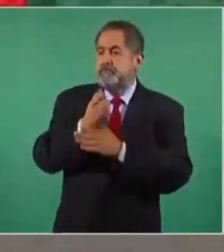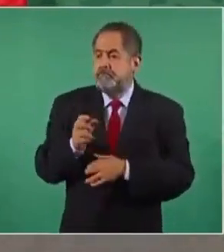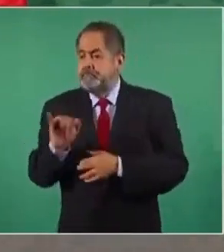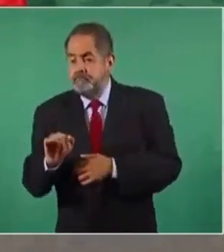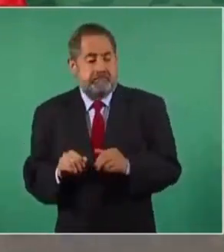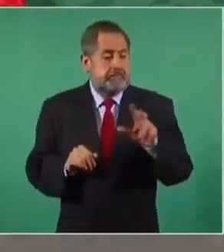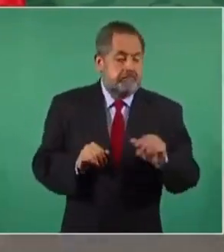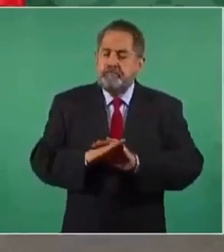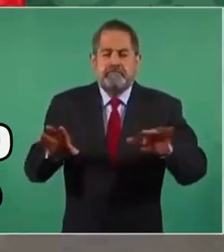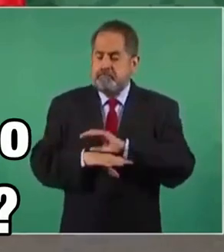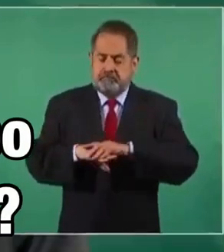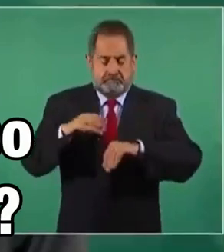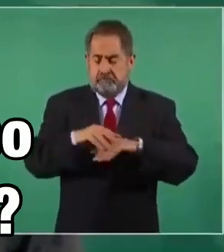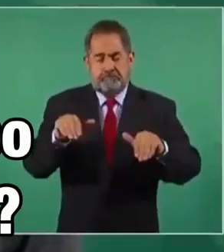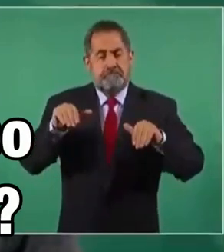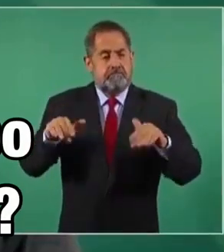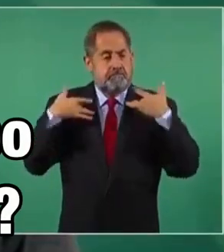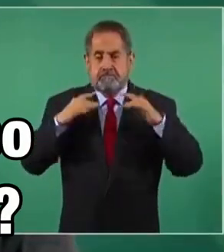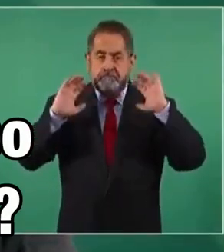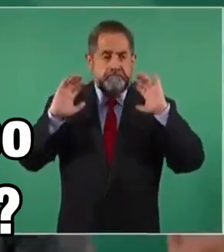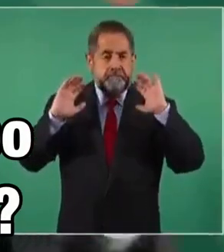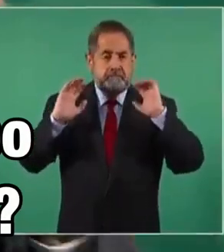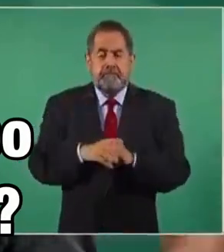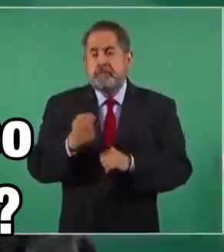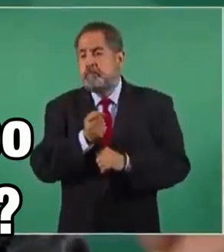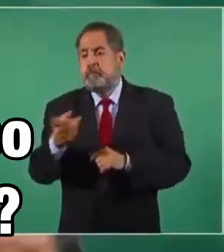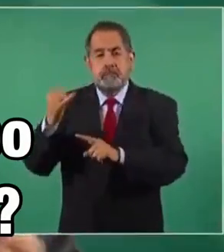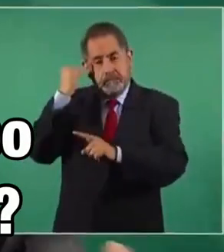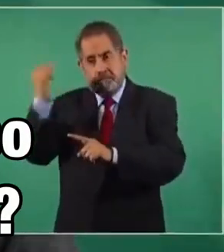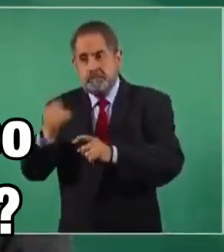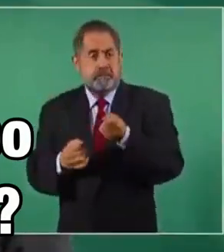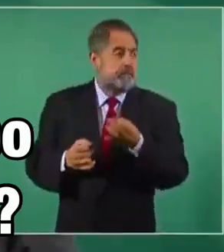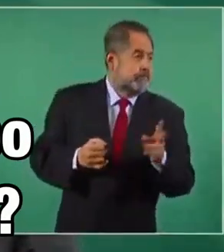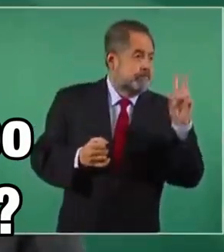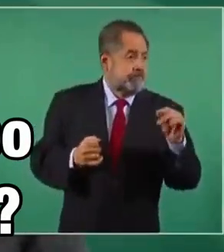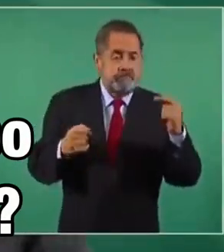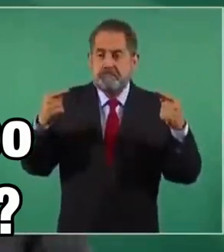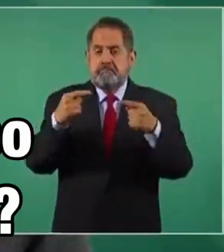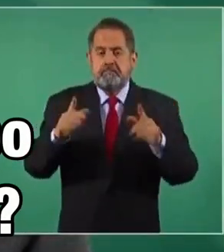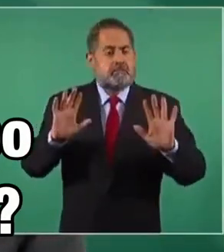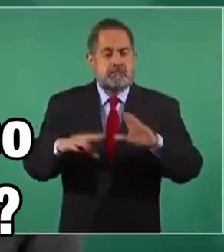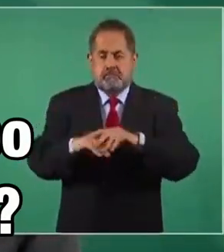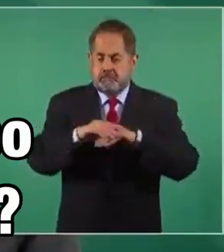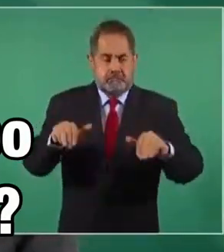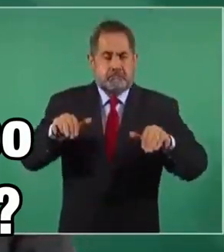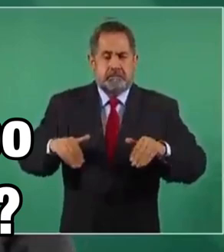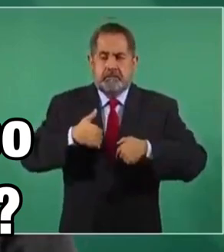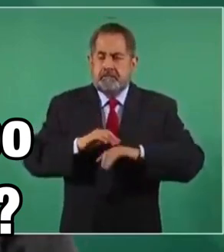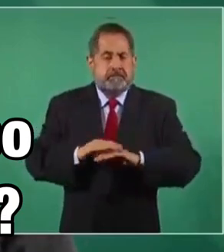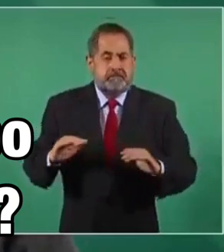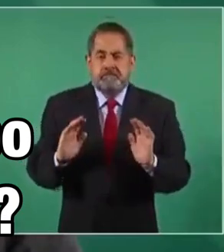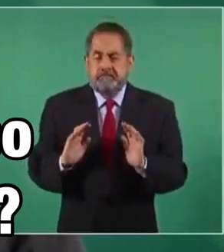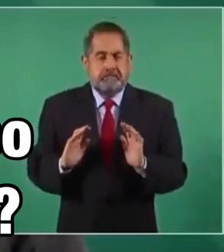partido, porque hay posturas encontradas, ¿no? Entonces, que yo no debo, en este caso,